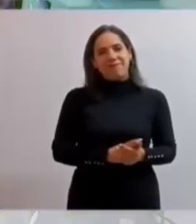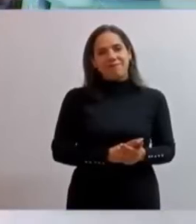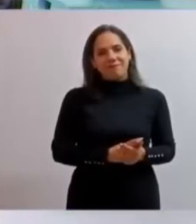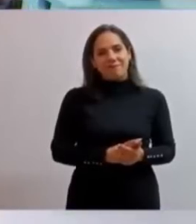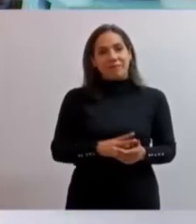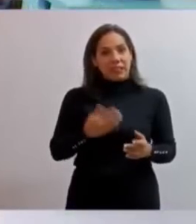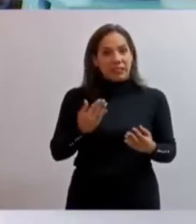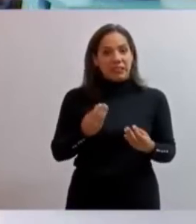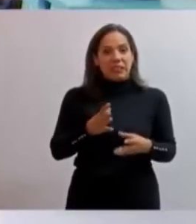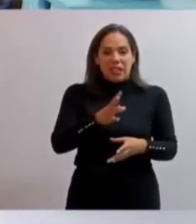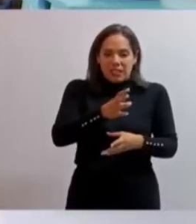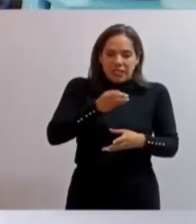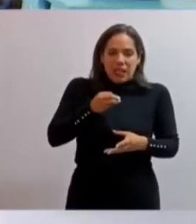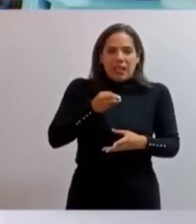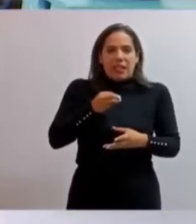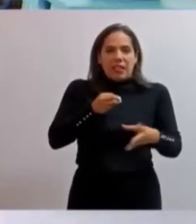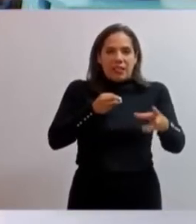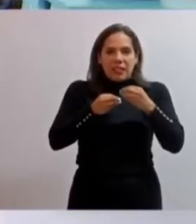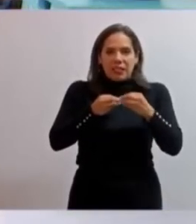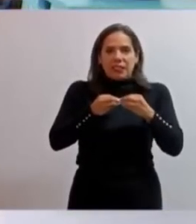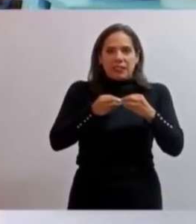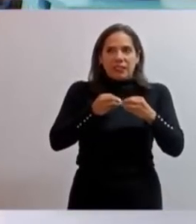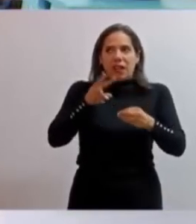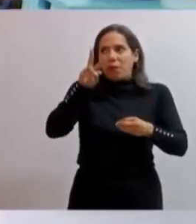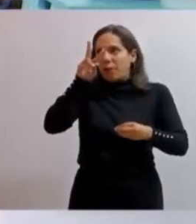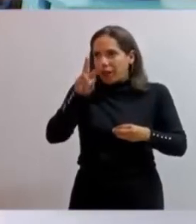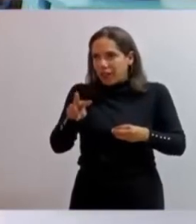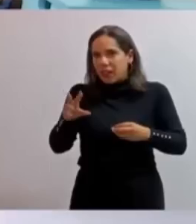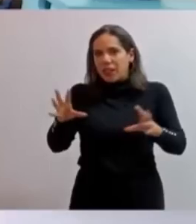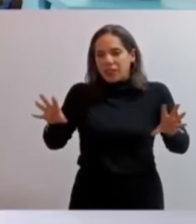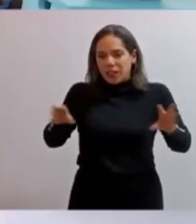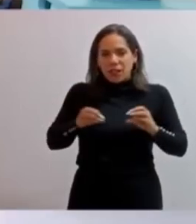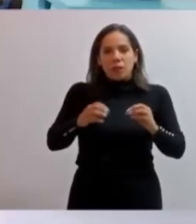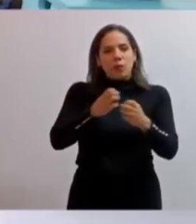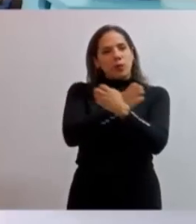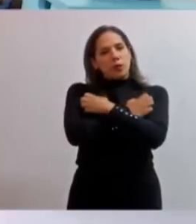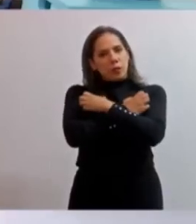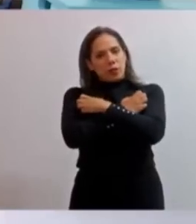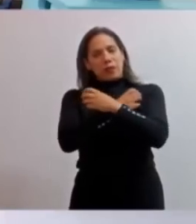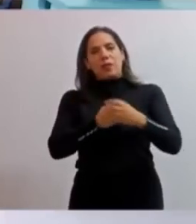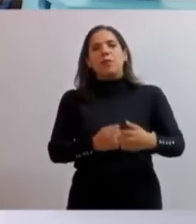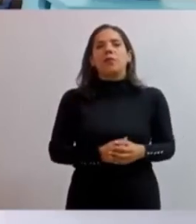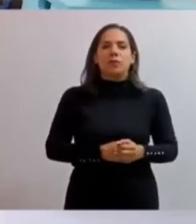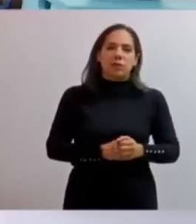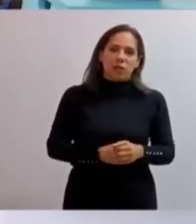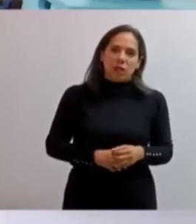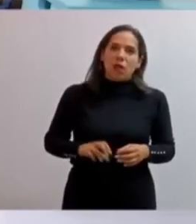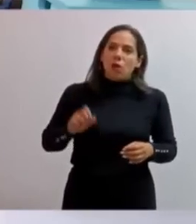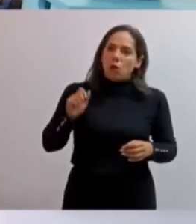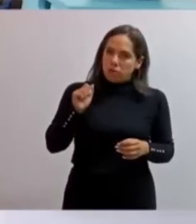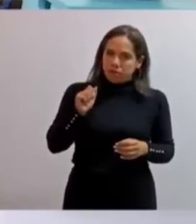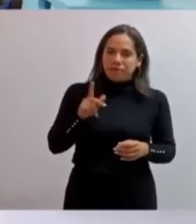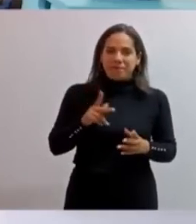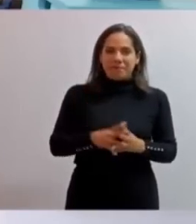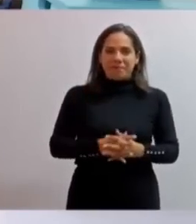Es retraer el mundo real al mundo educativo, al campo de la formación.